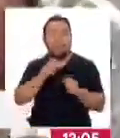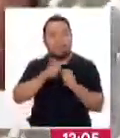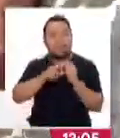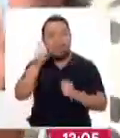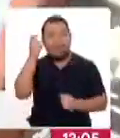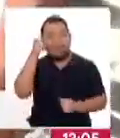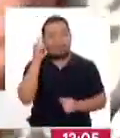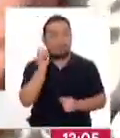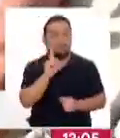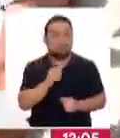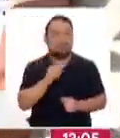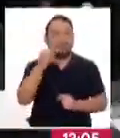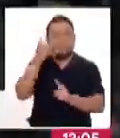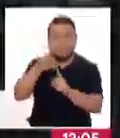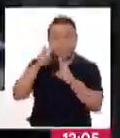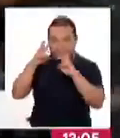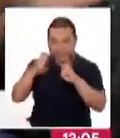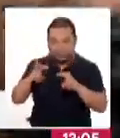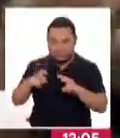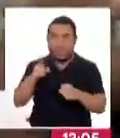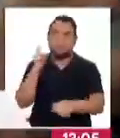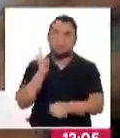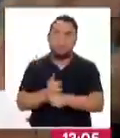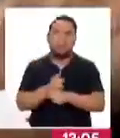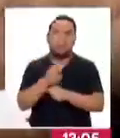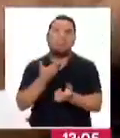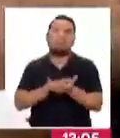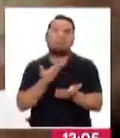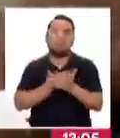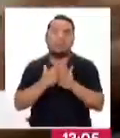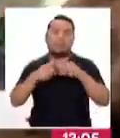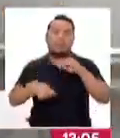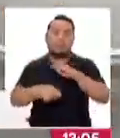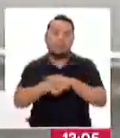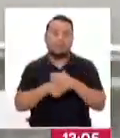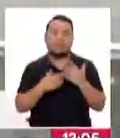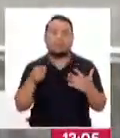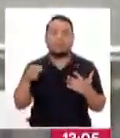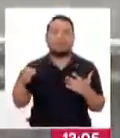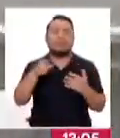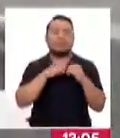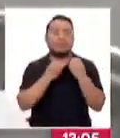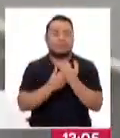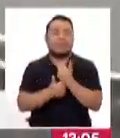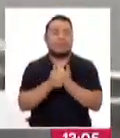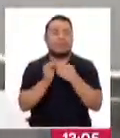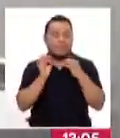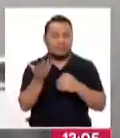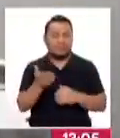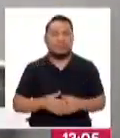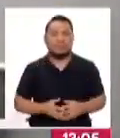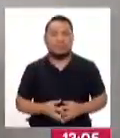sino que se investiga y acusa por graves hechos de corrupción a aparatos de organización criminal